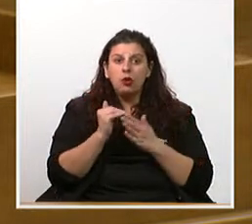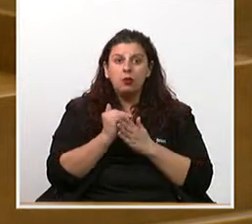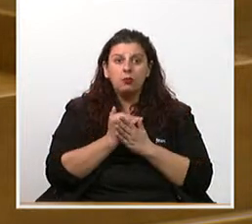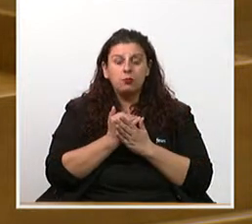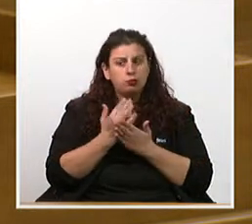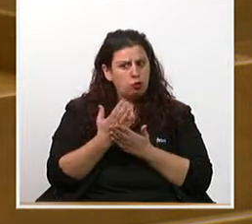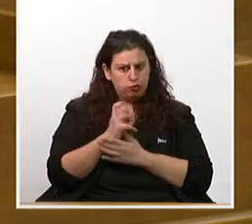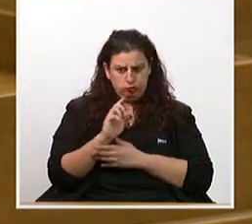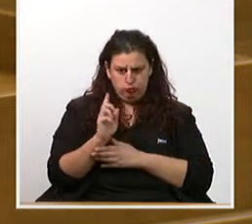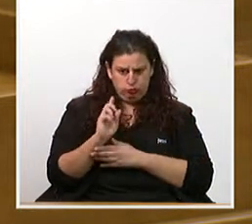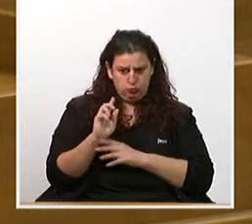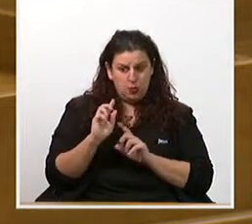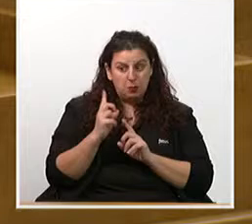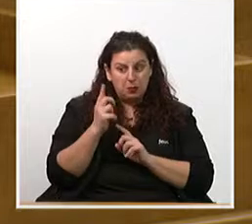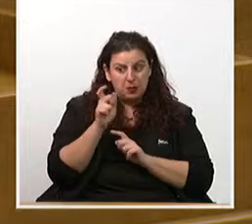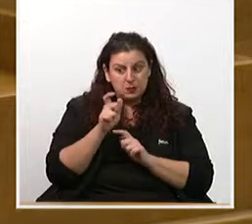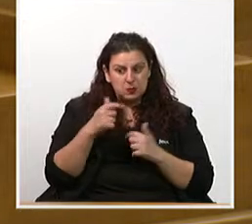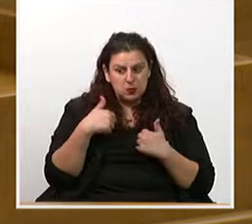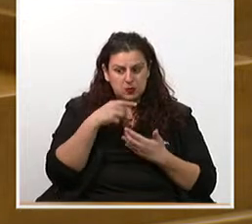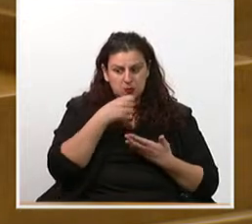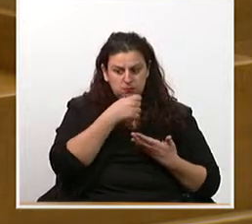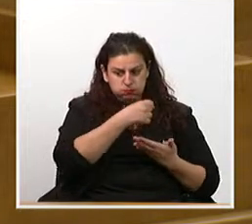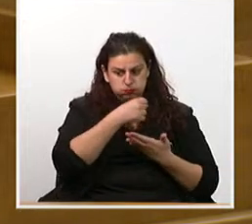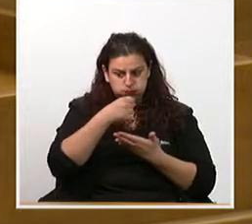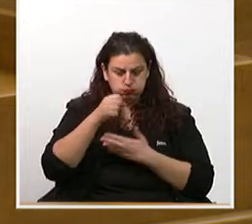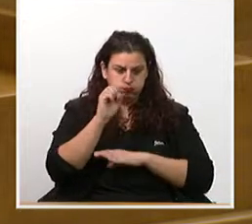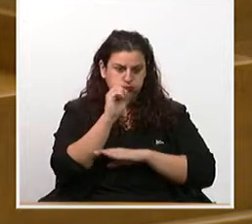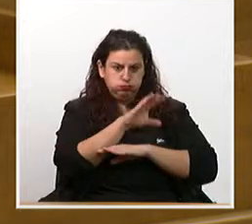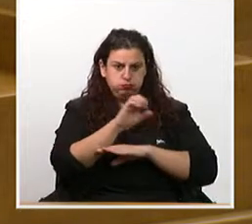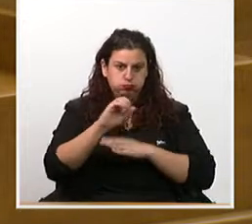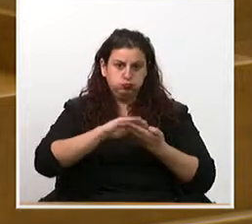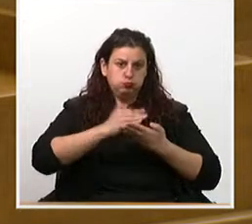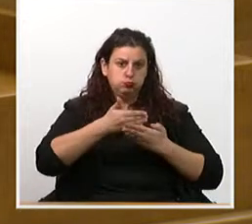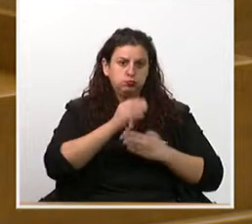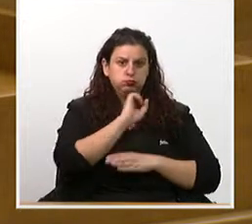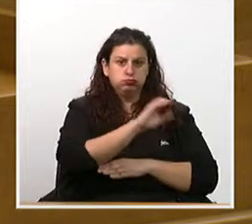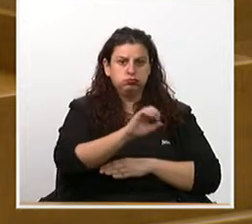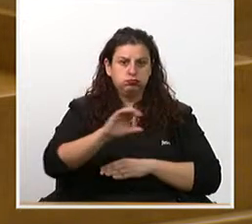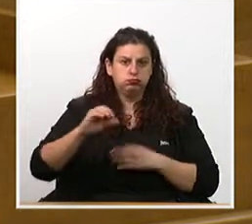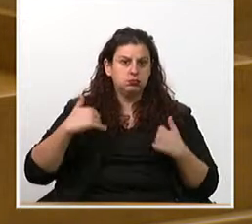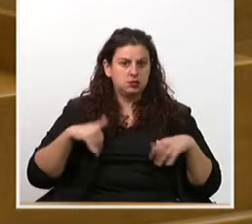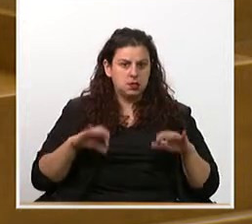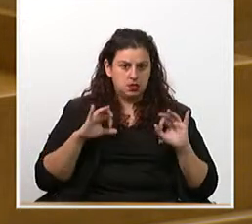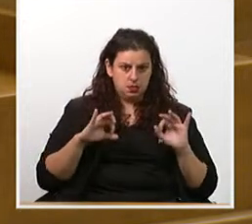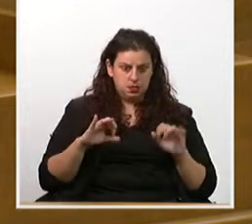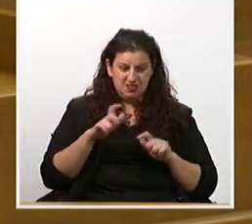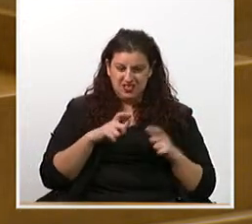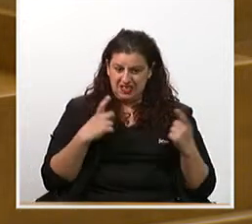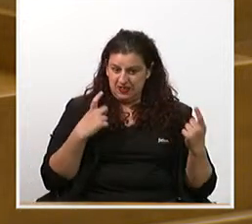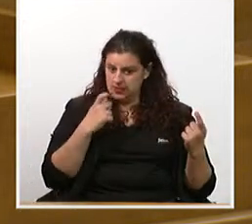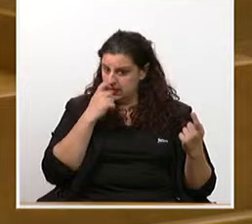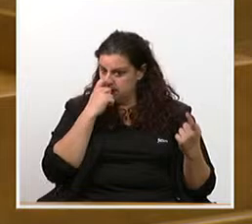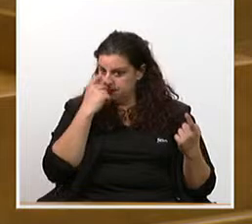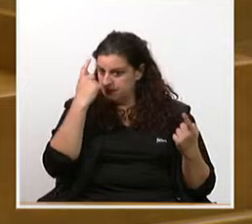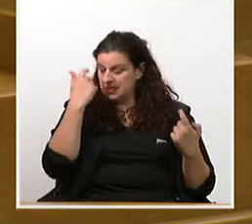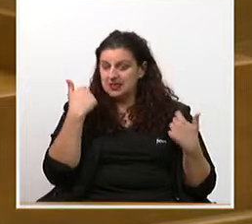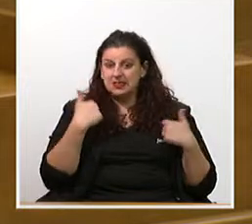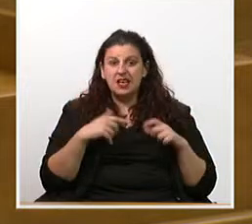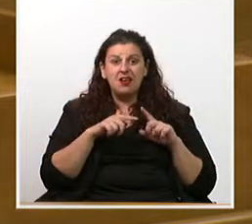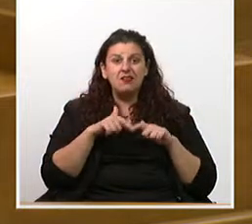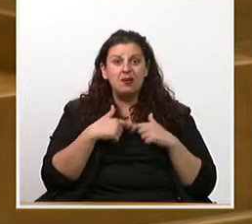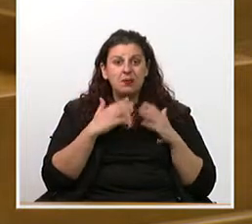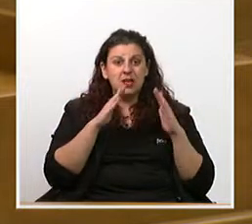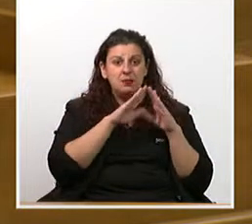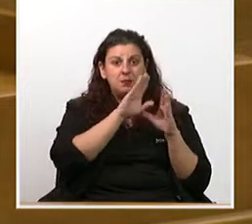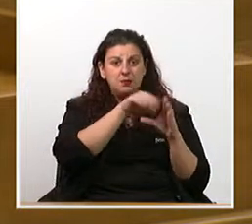todos eh pero las primeras ayudas ya están en las cuentas de los que más lo necesitan y ya hay muchas familias en esas viviendas no